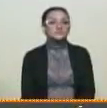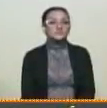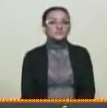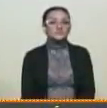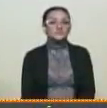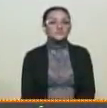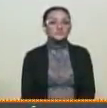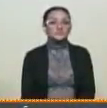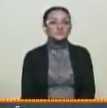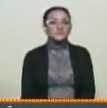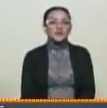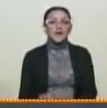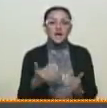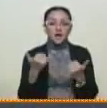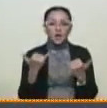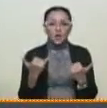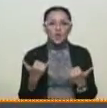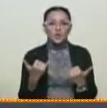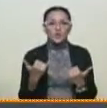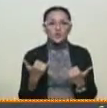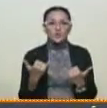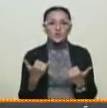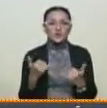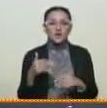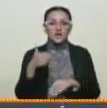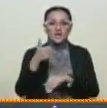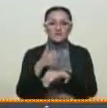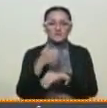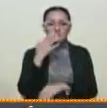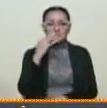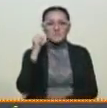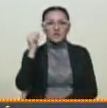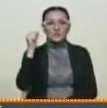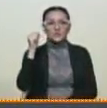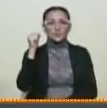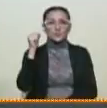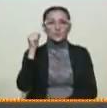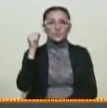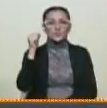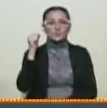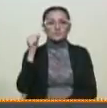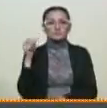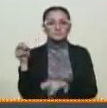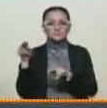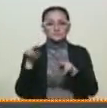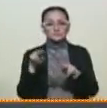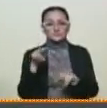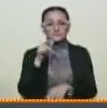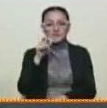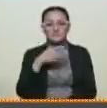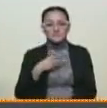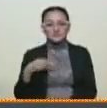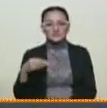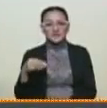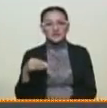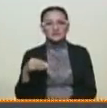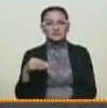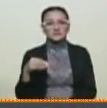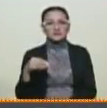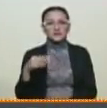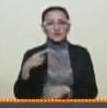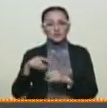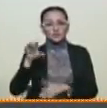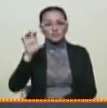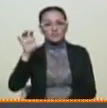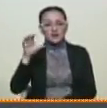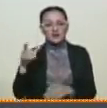esta hora vamos a ver las declaraciones del jefe de Estado Nicolás Maduro y su par Alexander Lukashenko, presidente de Bielorrusia, durante la